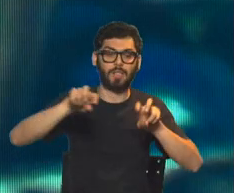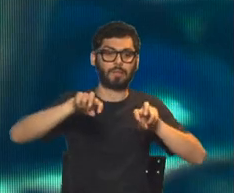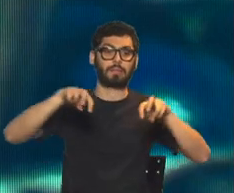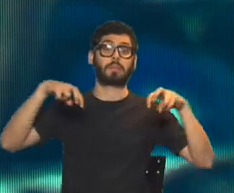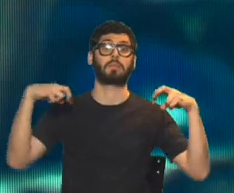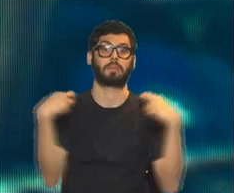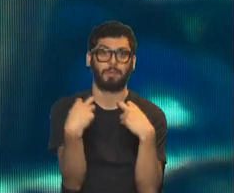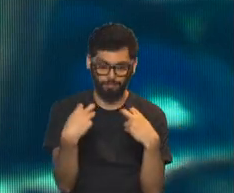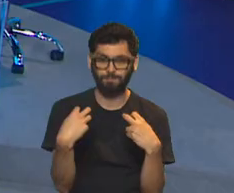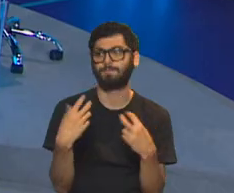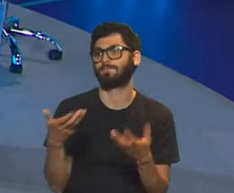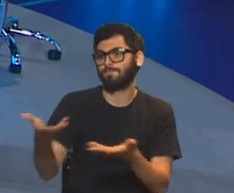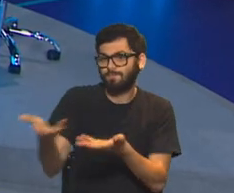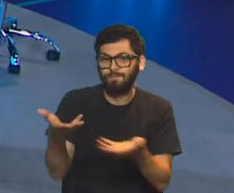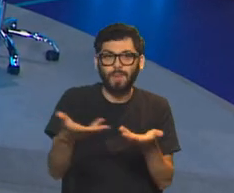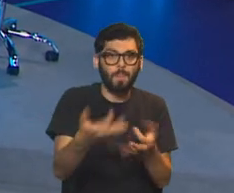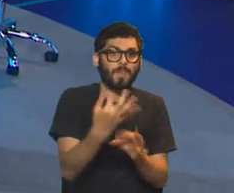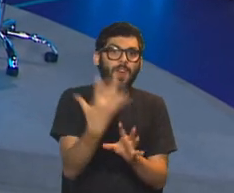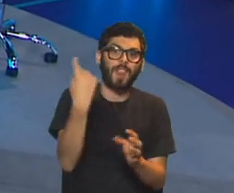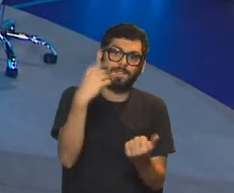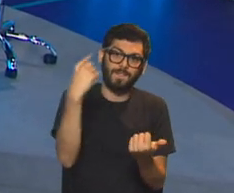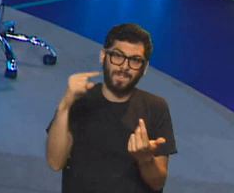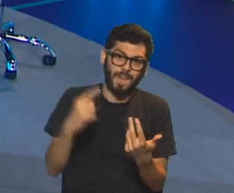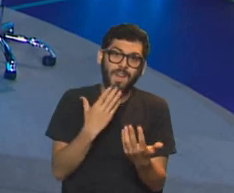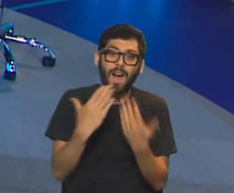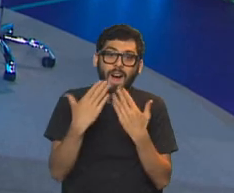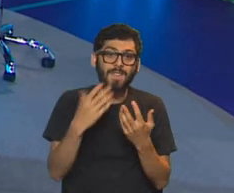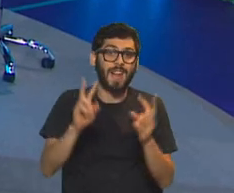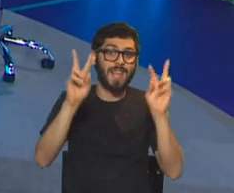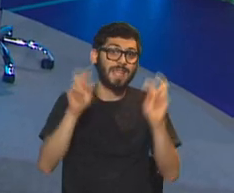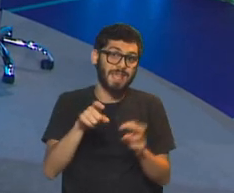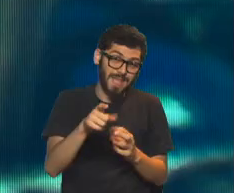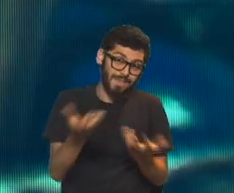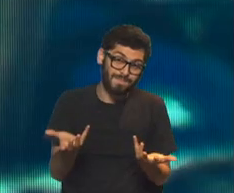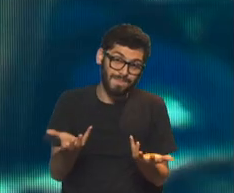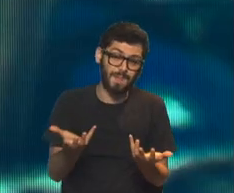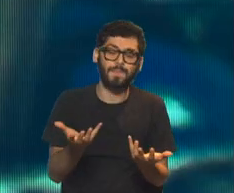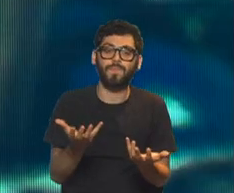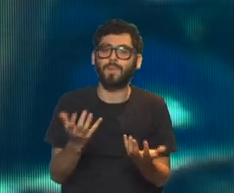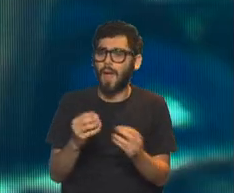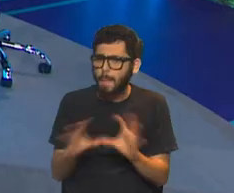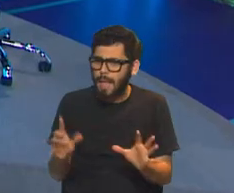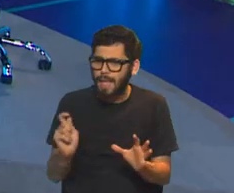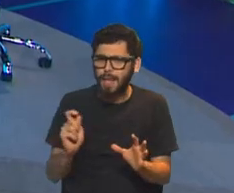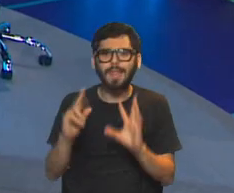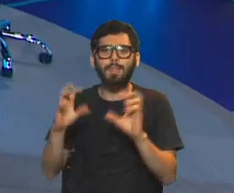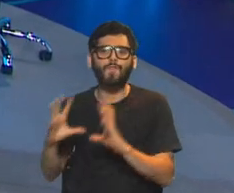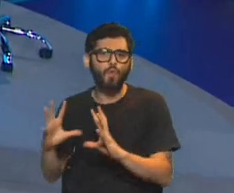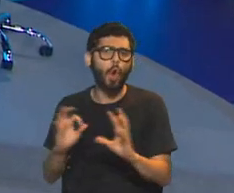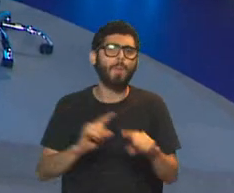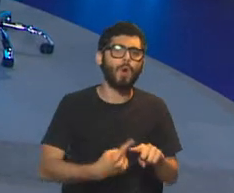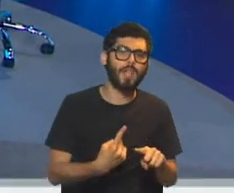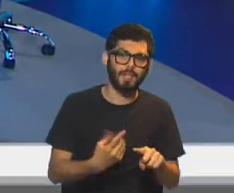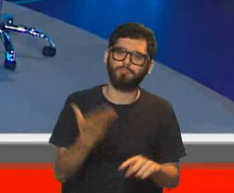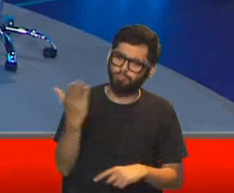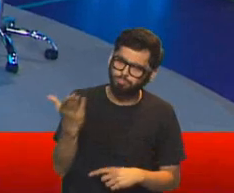hemos traído ya todos nuestros especialistas para abordar el tema de diversas aristas. ¿Quién arranca? ¿Desde lo futbolístico o desde lo político? Señor,